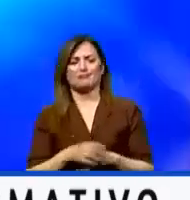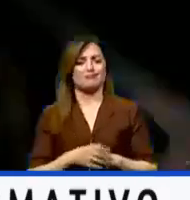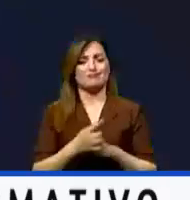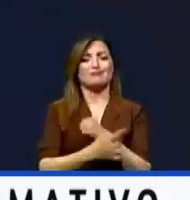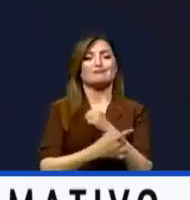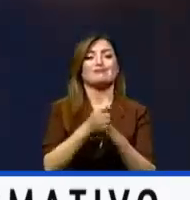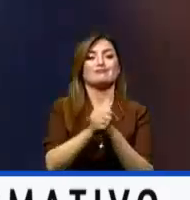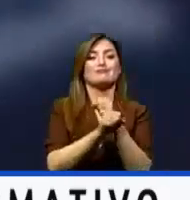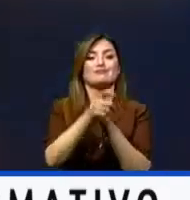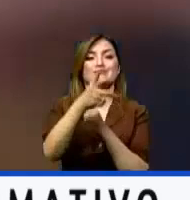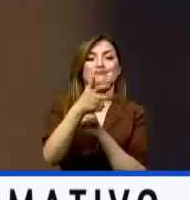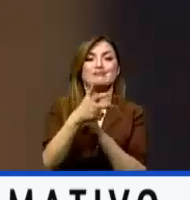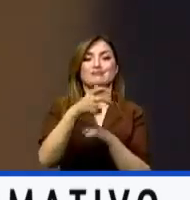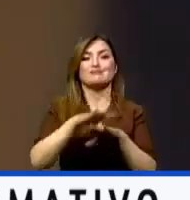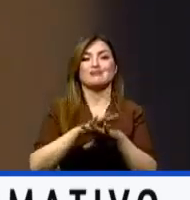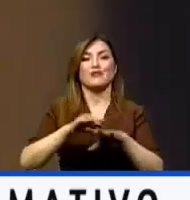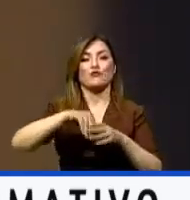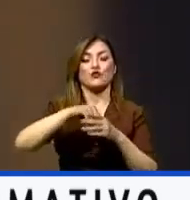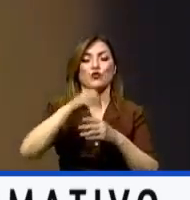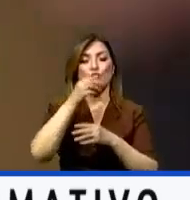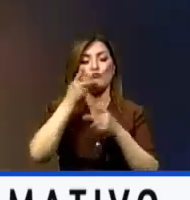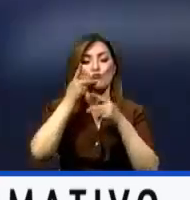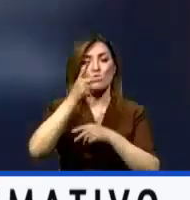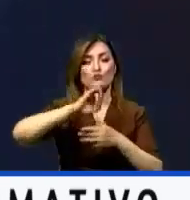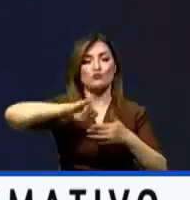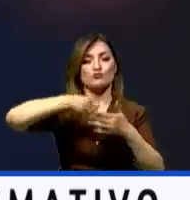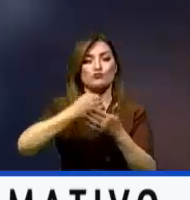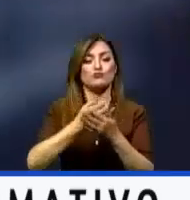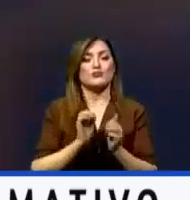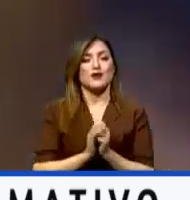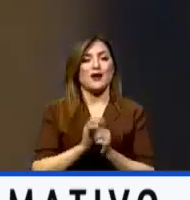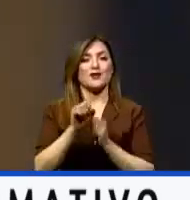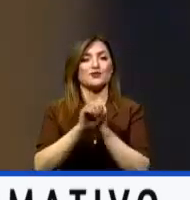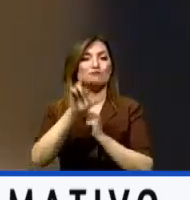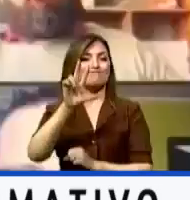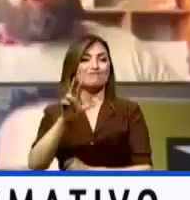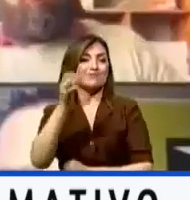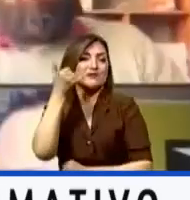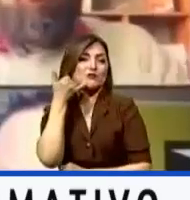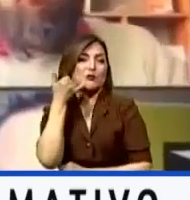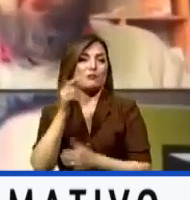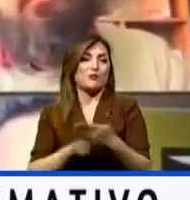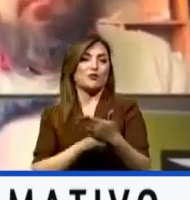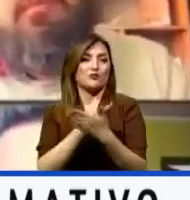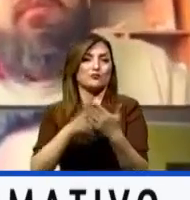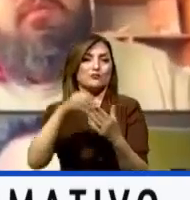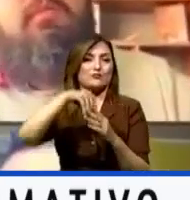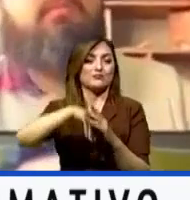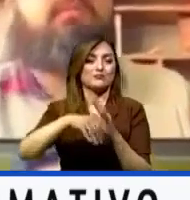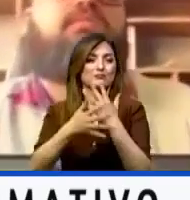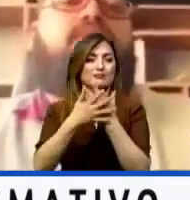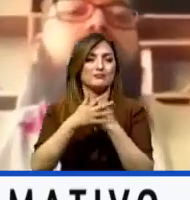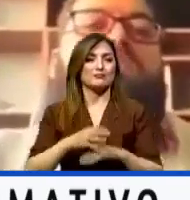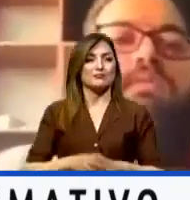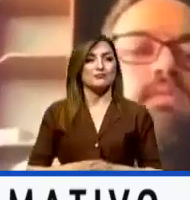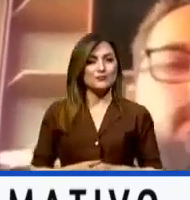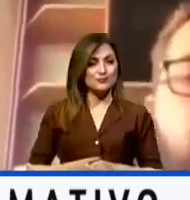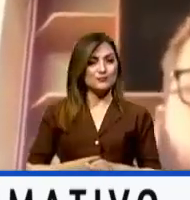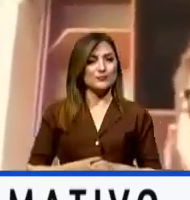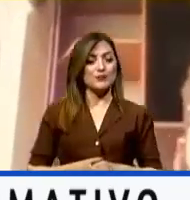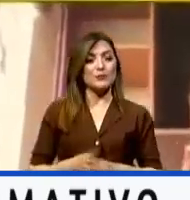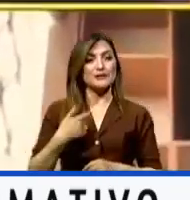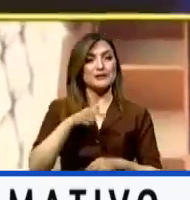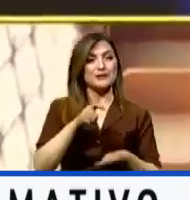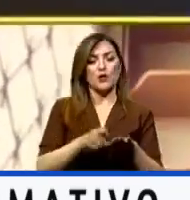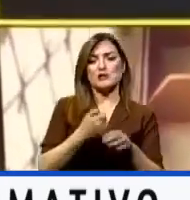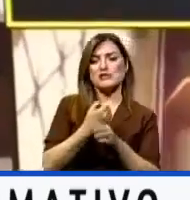por peculado y a 3 años por tener un celular que es un objeto prohibido dentro de su celda. Ambas sentencias han sido apeladas por su defensa y esos